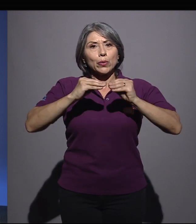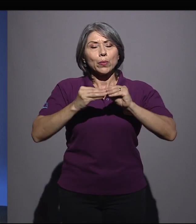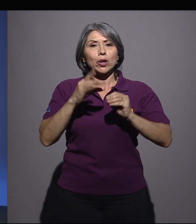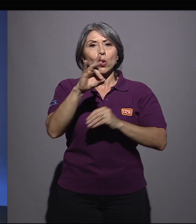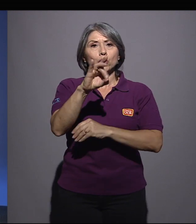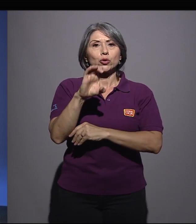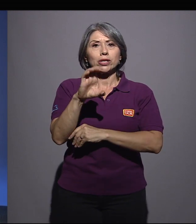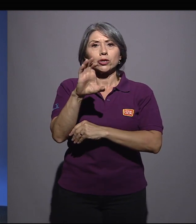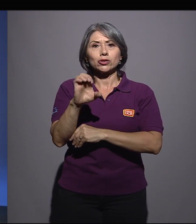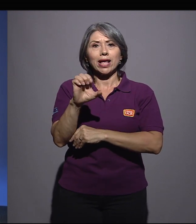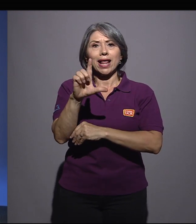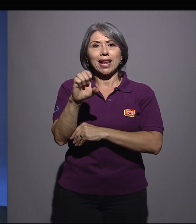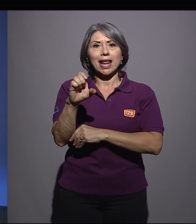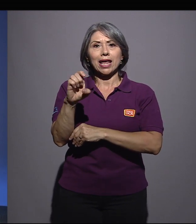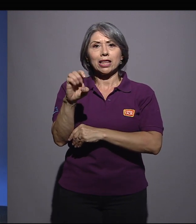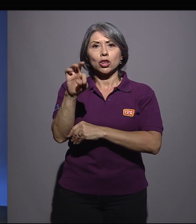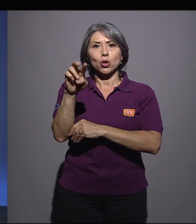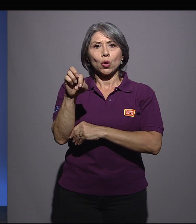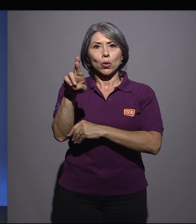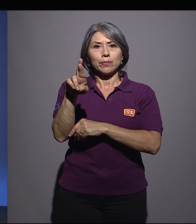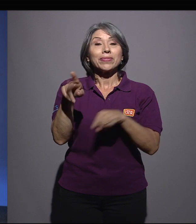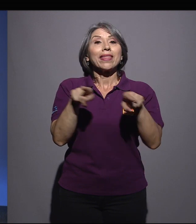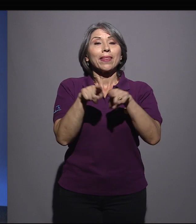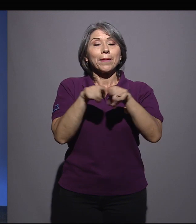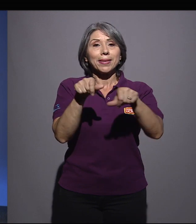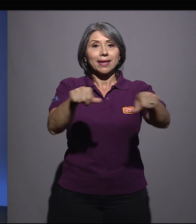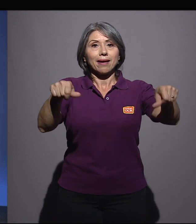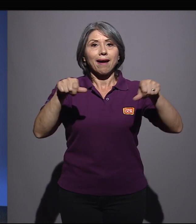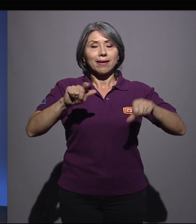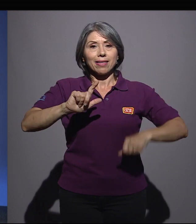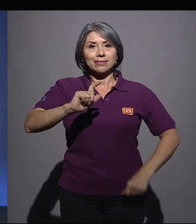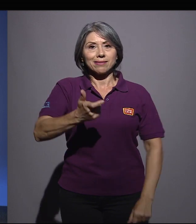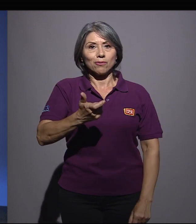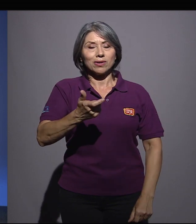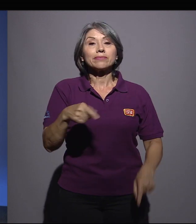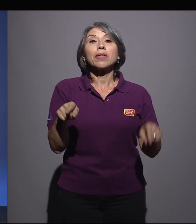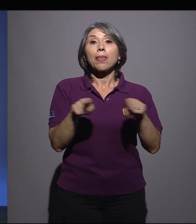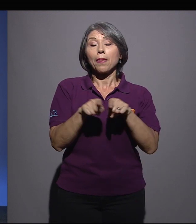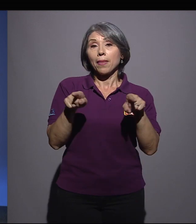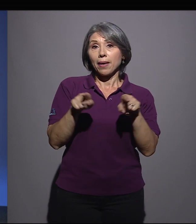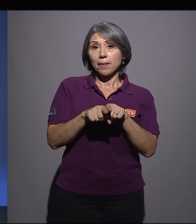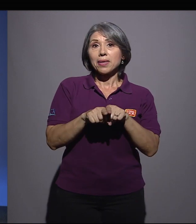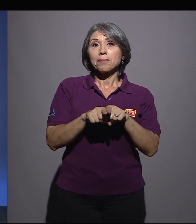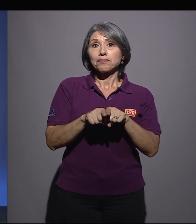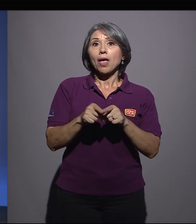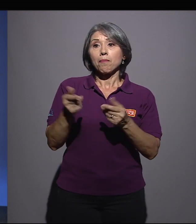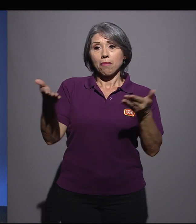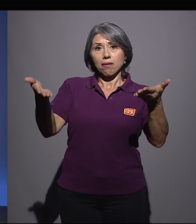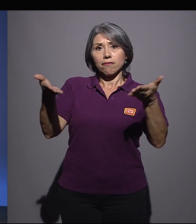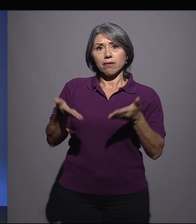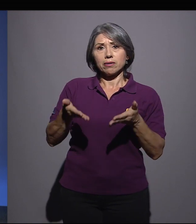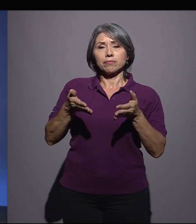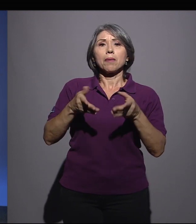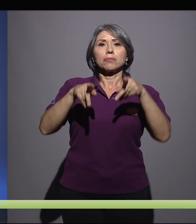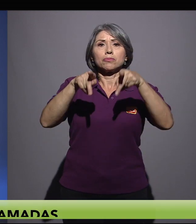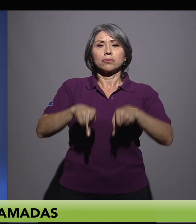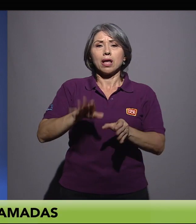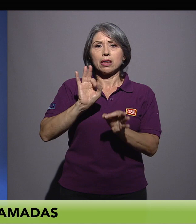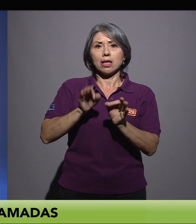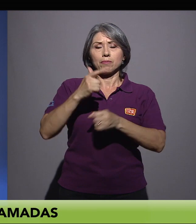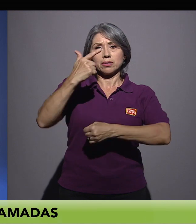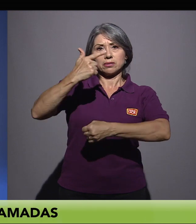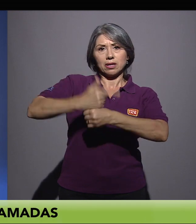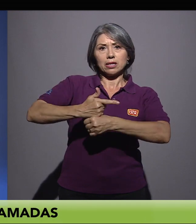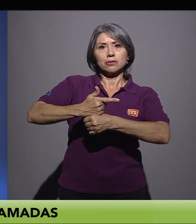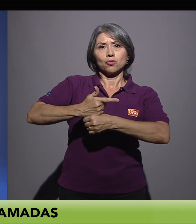y también en el área de cédulas. También vamos a contar con la participación de intérpretes del ESCO que van a